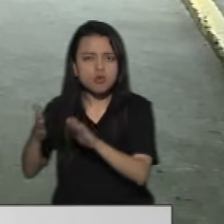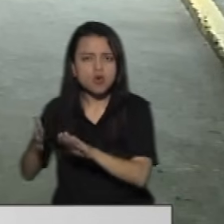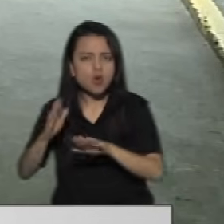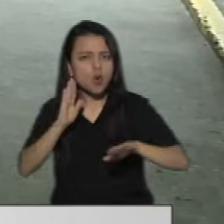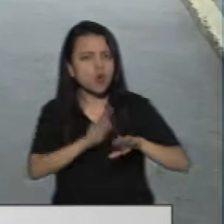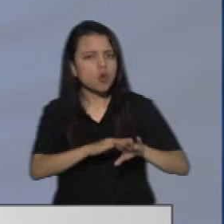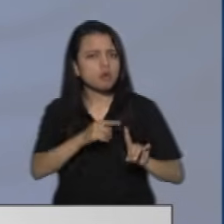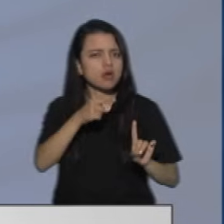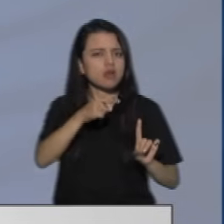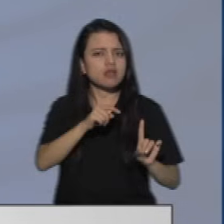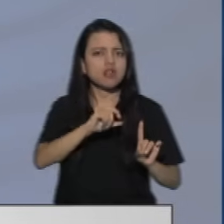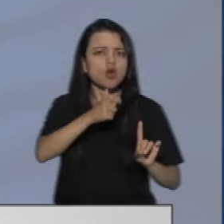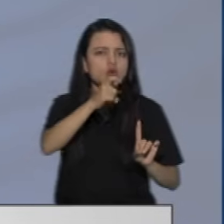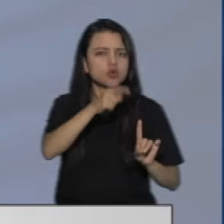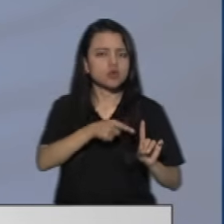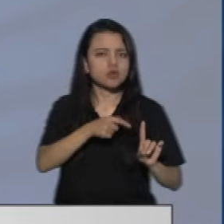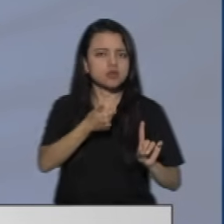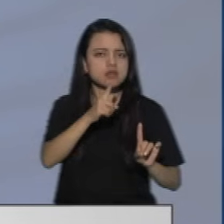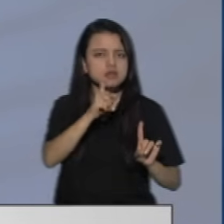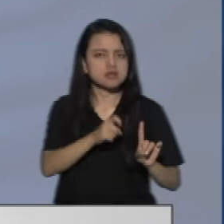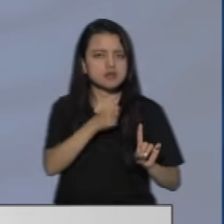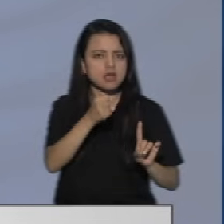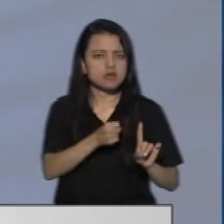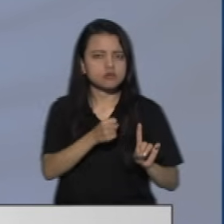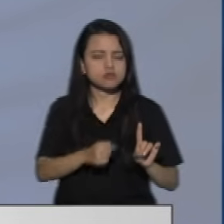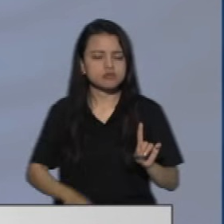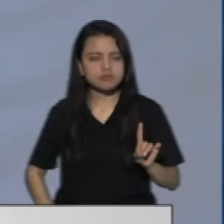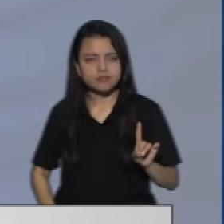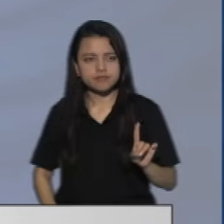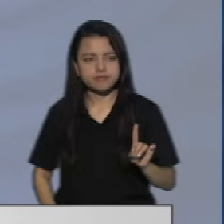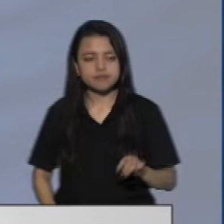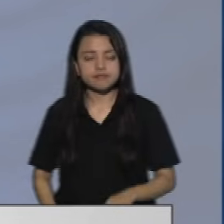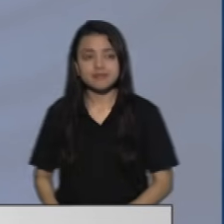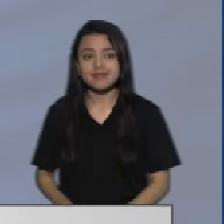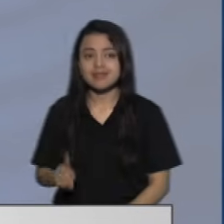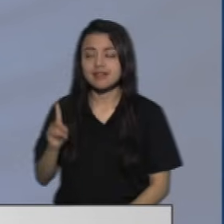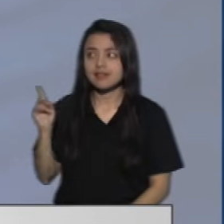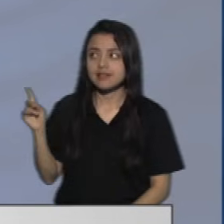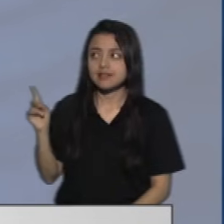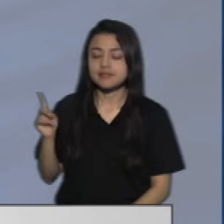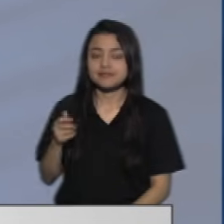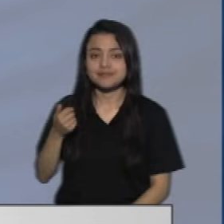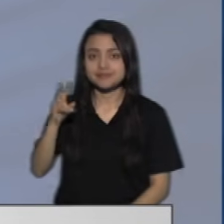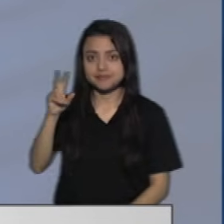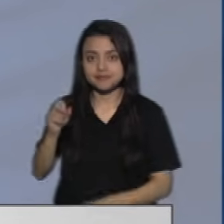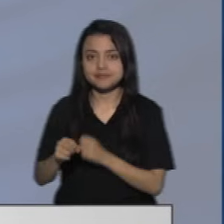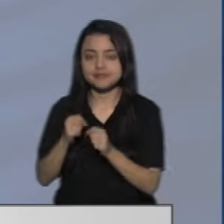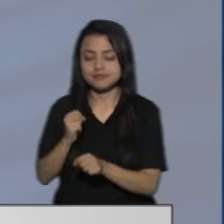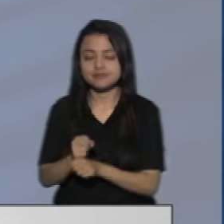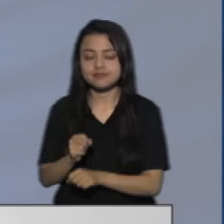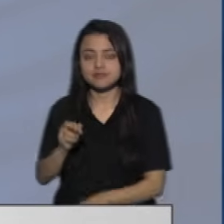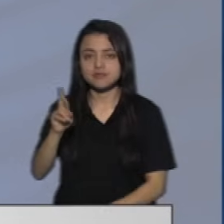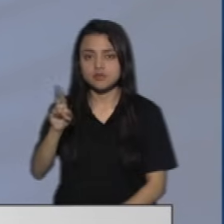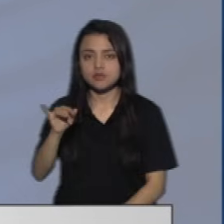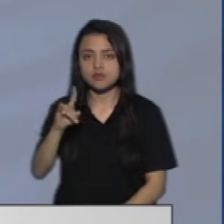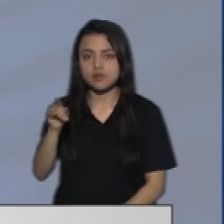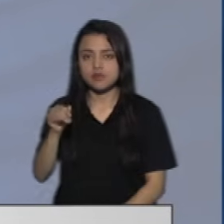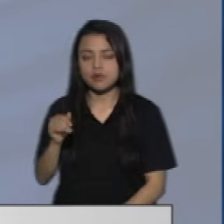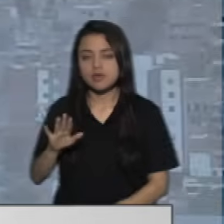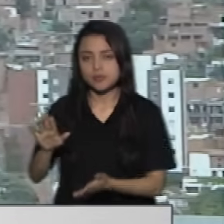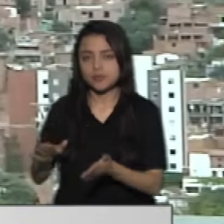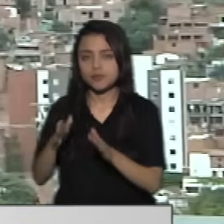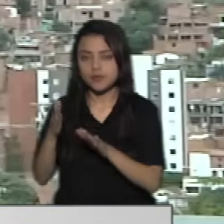16. Según la investigación, Royer Alviares, de 17 años, fue asesinado por otro menor